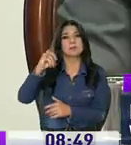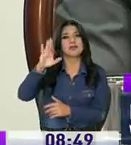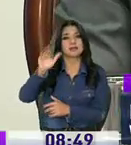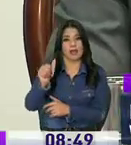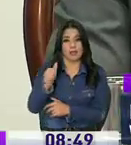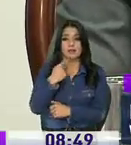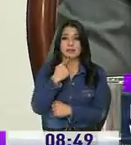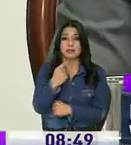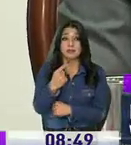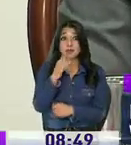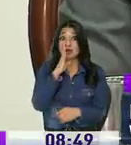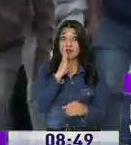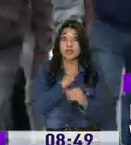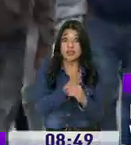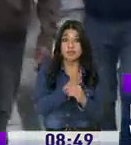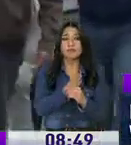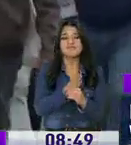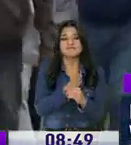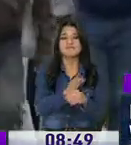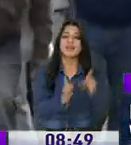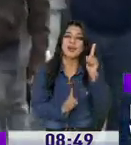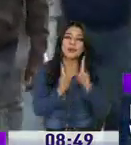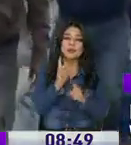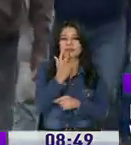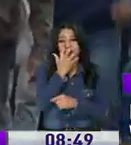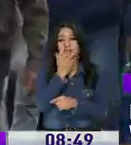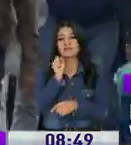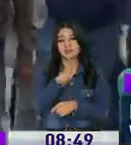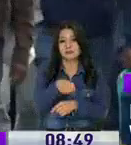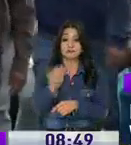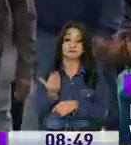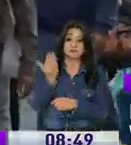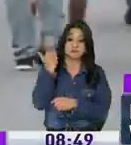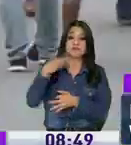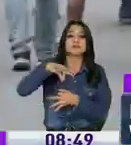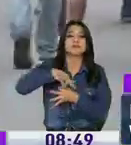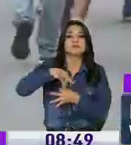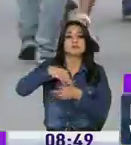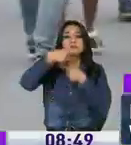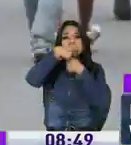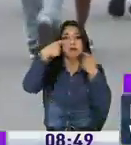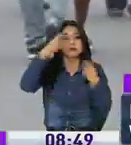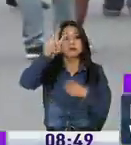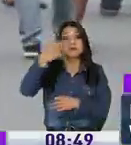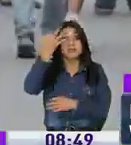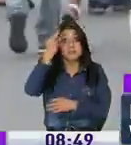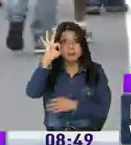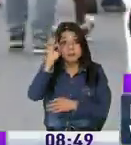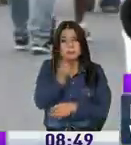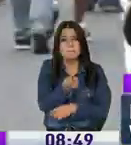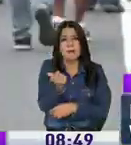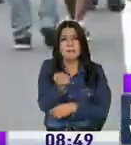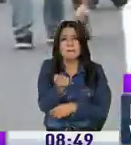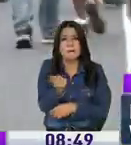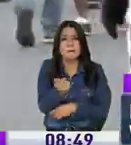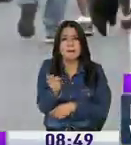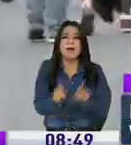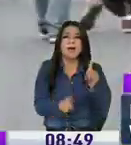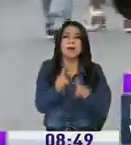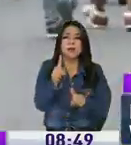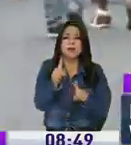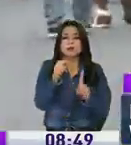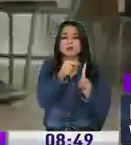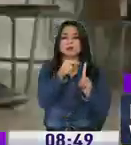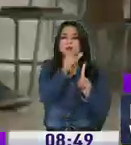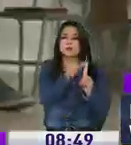que lo que se pretende es evitar el malestar entre los extranjeros, pues en las elecciones de marzo de 2019 se redujo el padrón respecto de